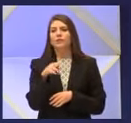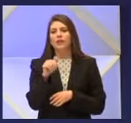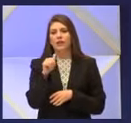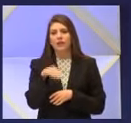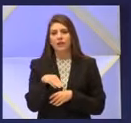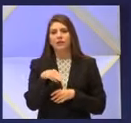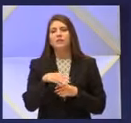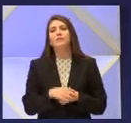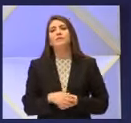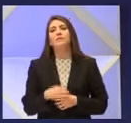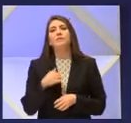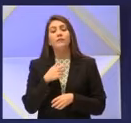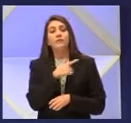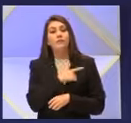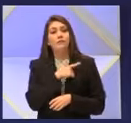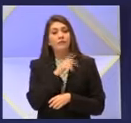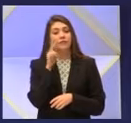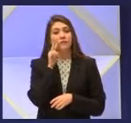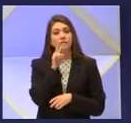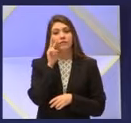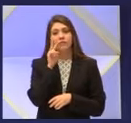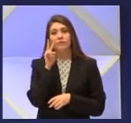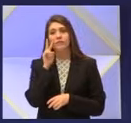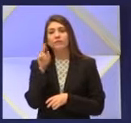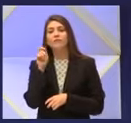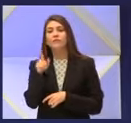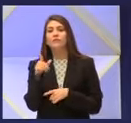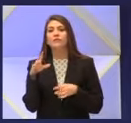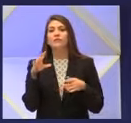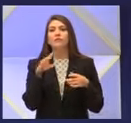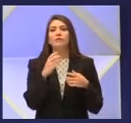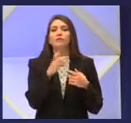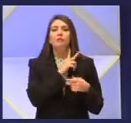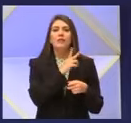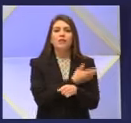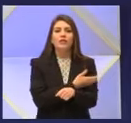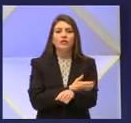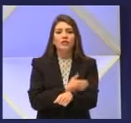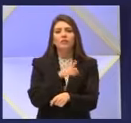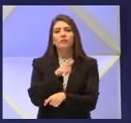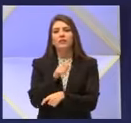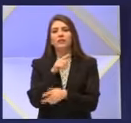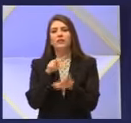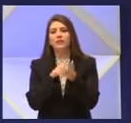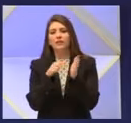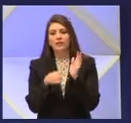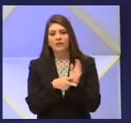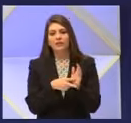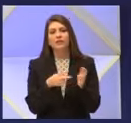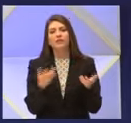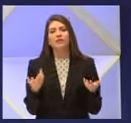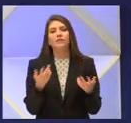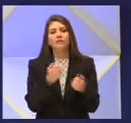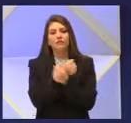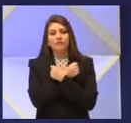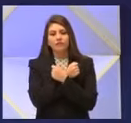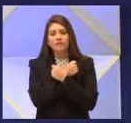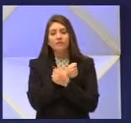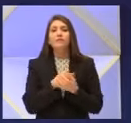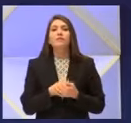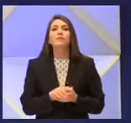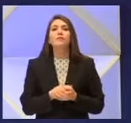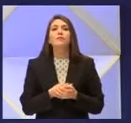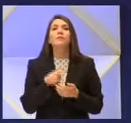muchos de mis colegas de la facultad de ingeniería nos mandó un abrazo desde aquí viejos